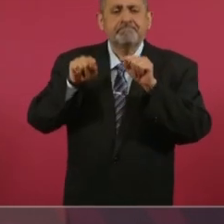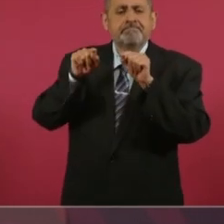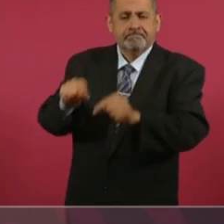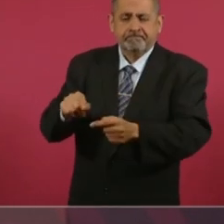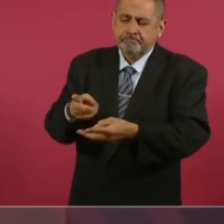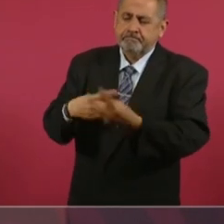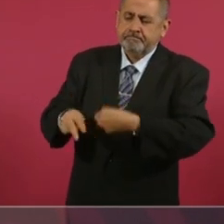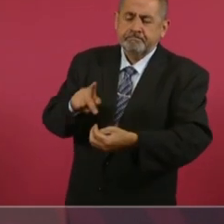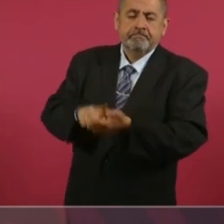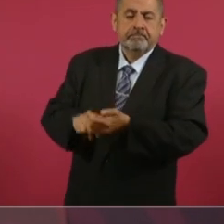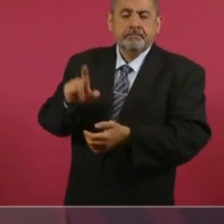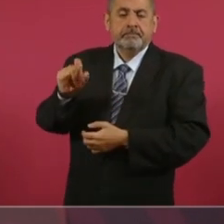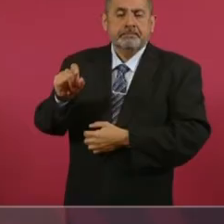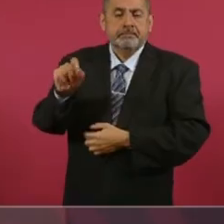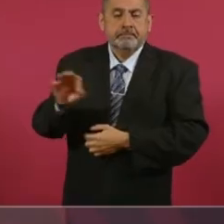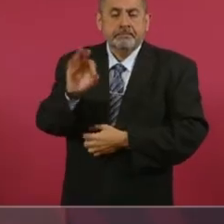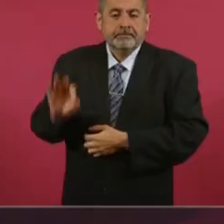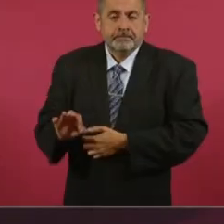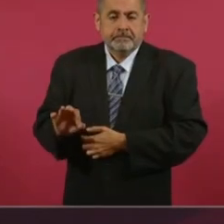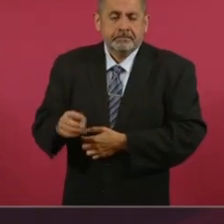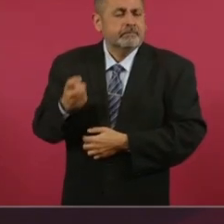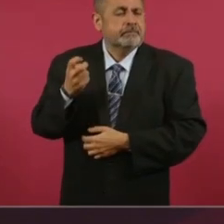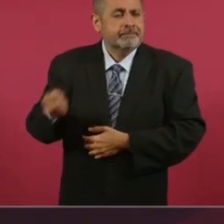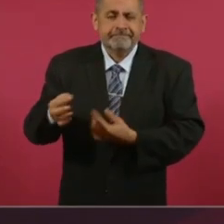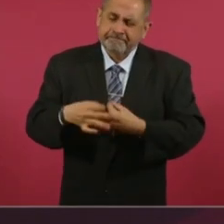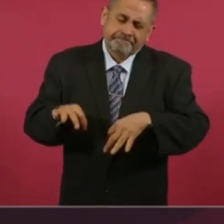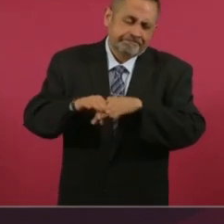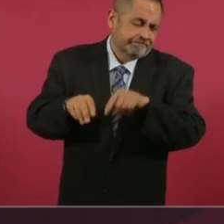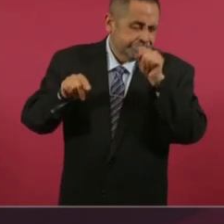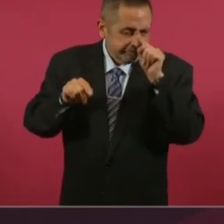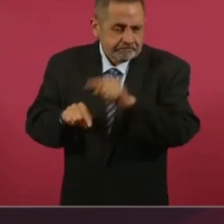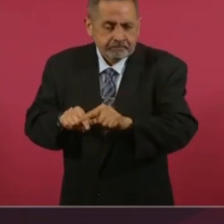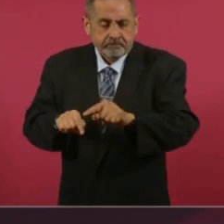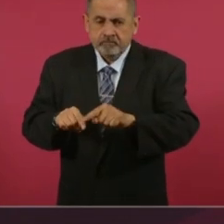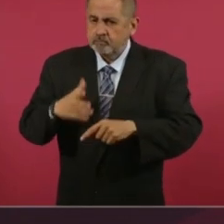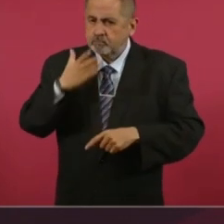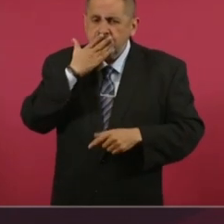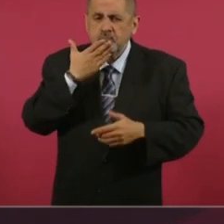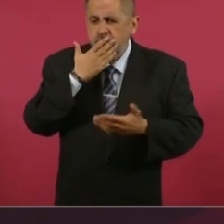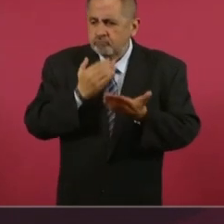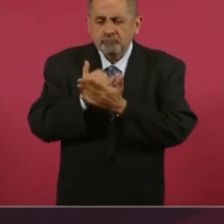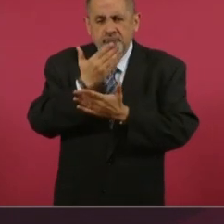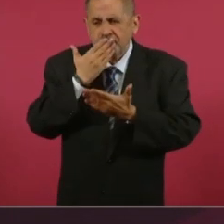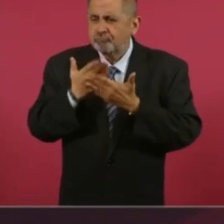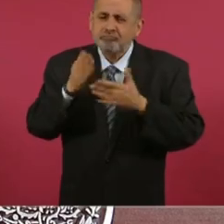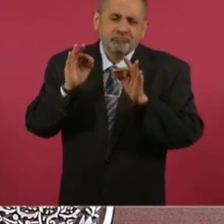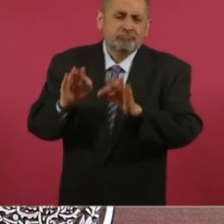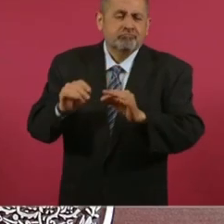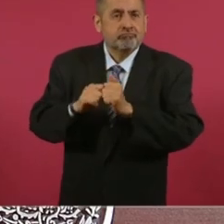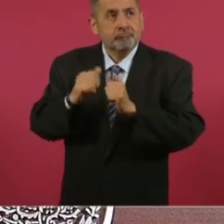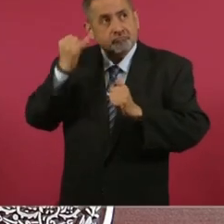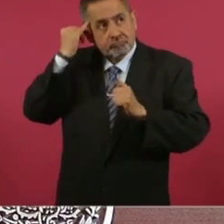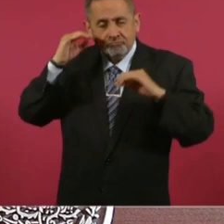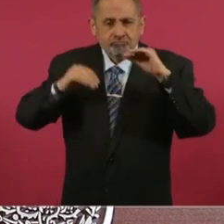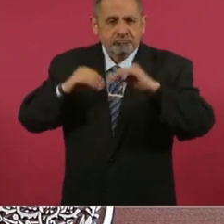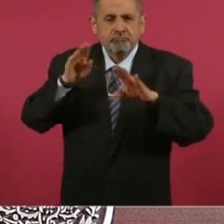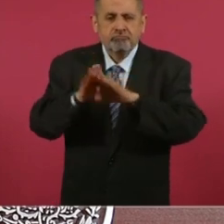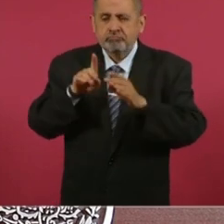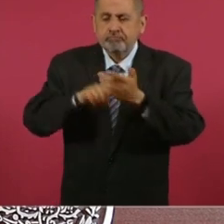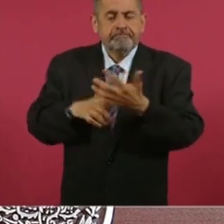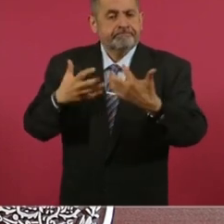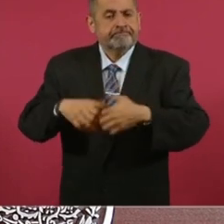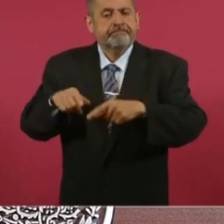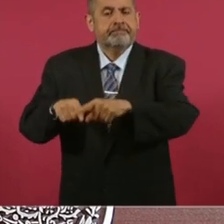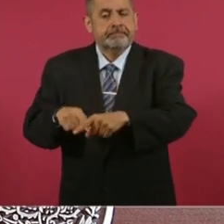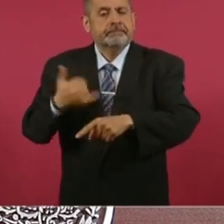país. Por eso es importantísimo. Fue una muy buena decisión construir esa